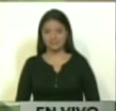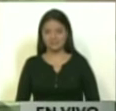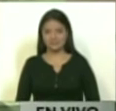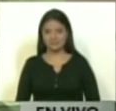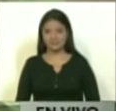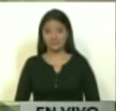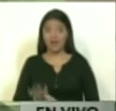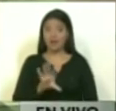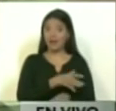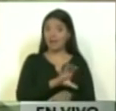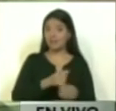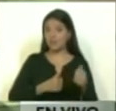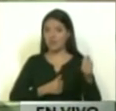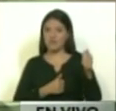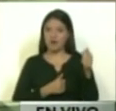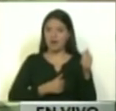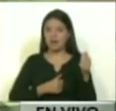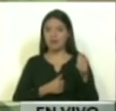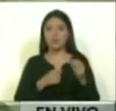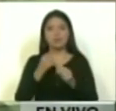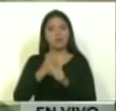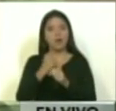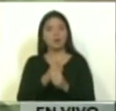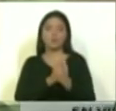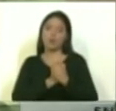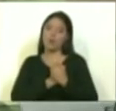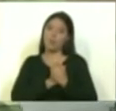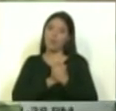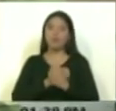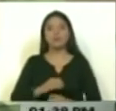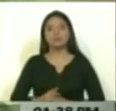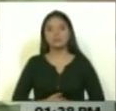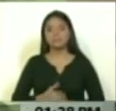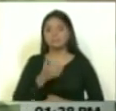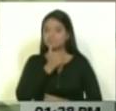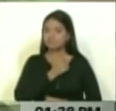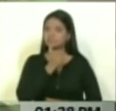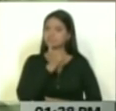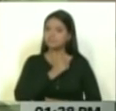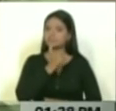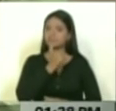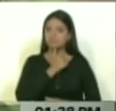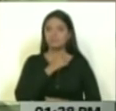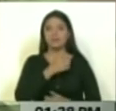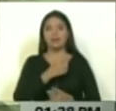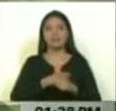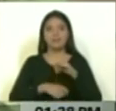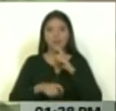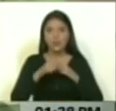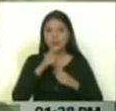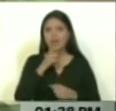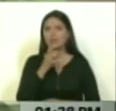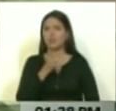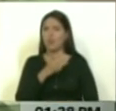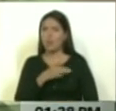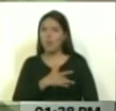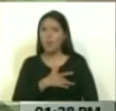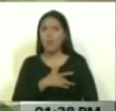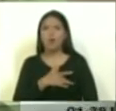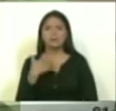Cantando y bailando, vamos gobernando con amor, enfrentando dificultades, angustias, dolores, incertidumbres